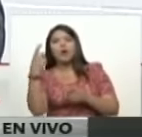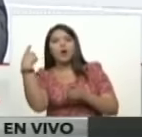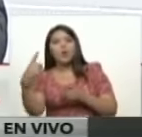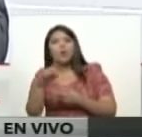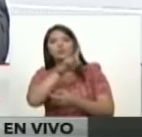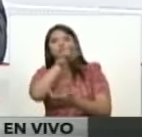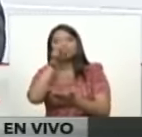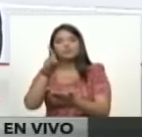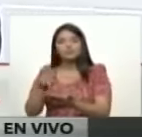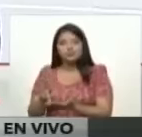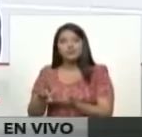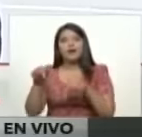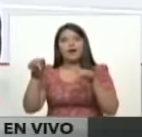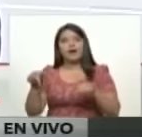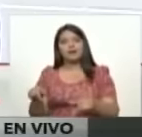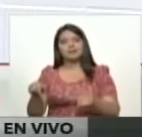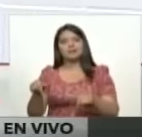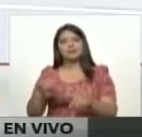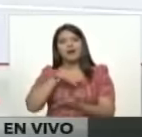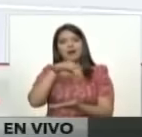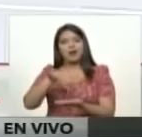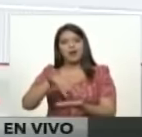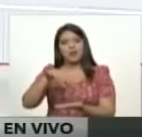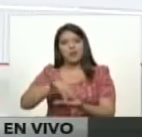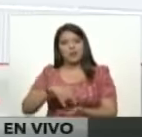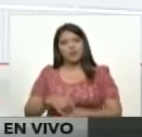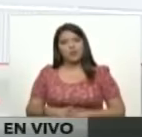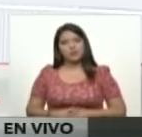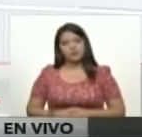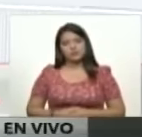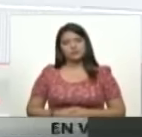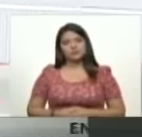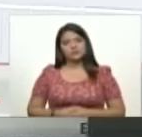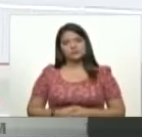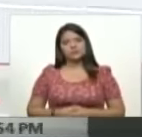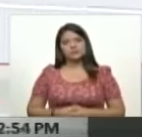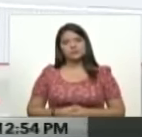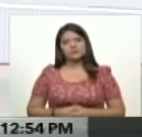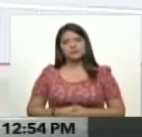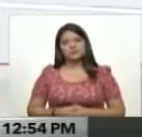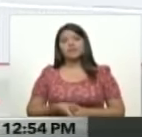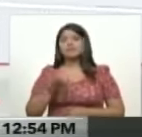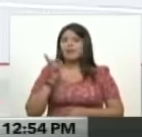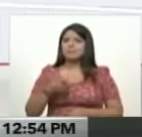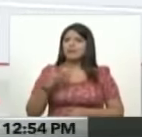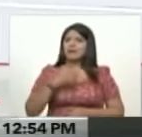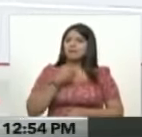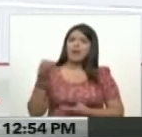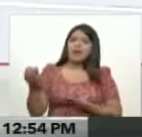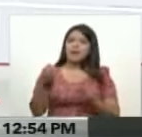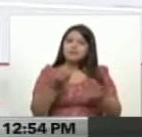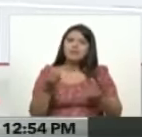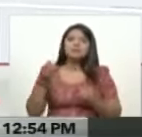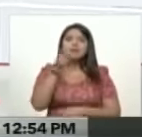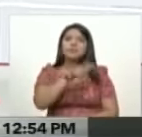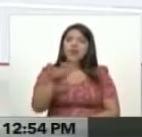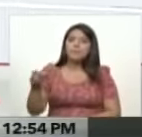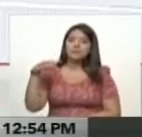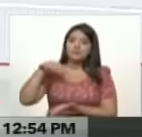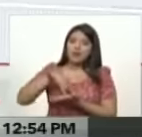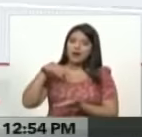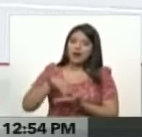llegué precisamente a Carabobo. También supimos valorar la esencia de la gente